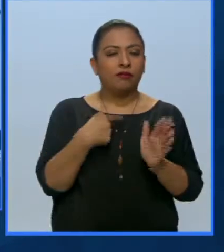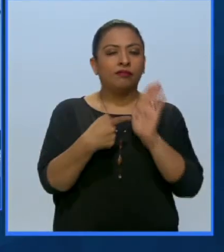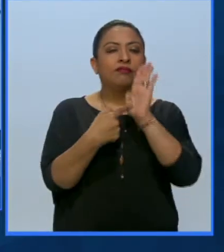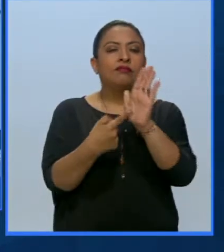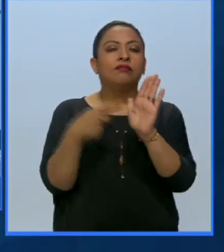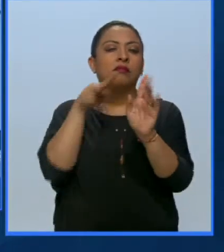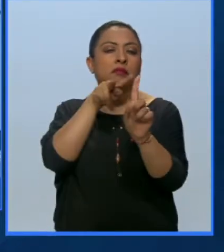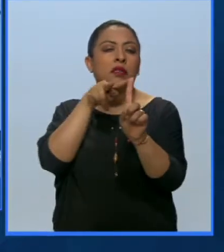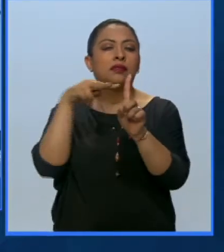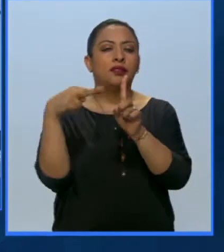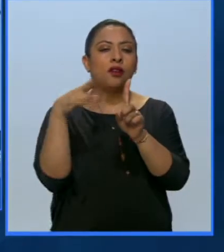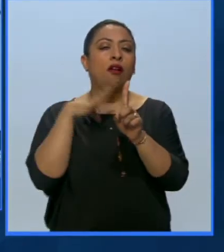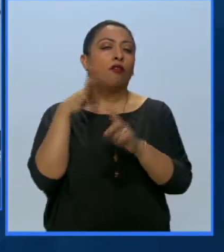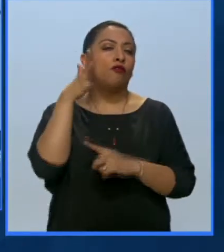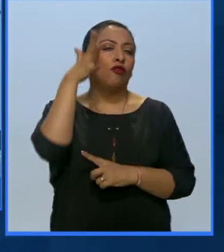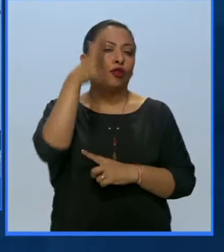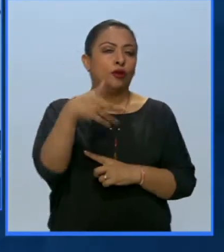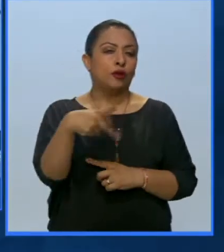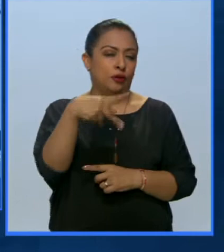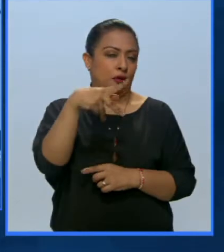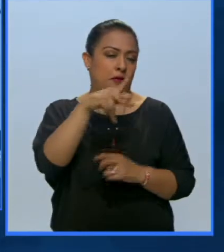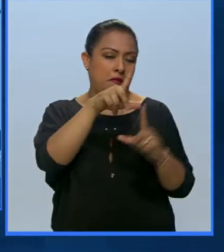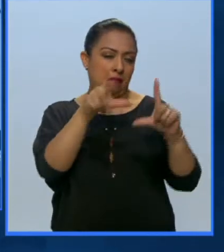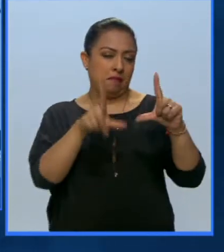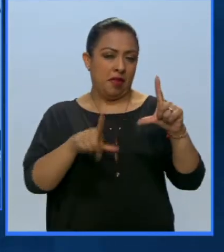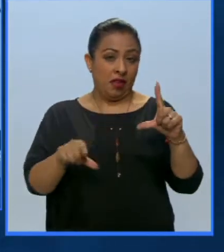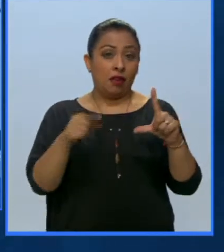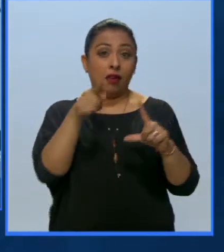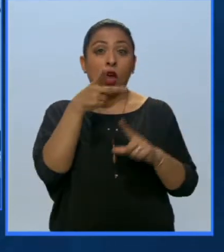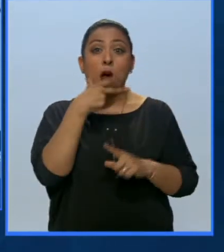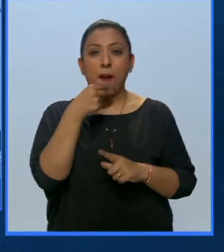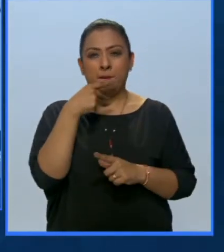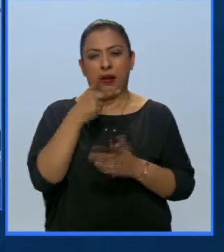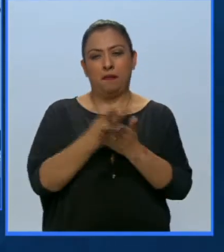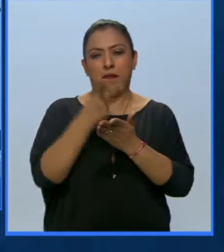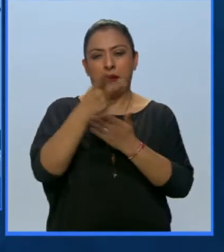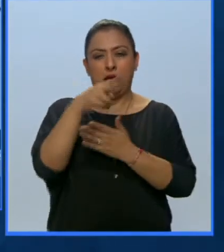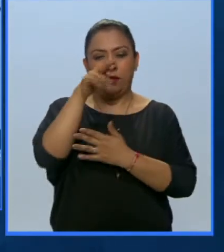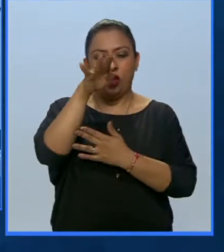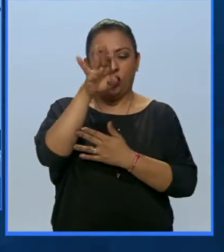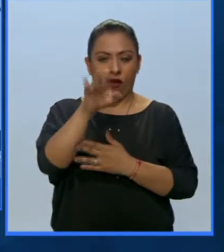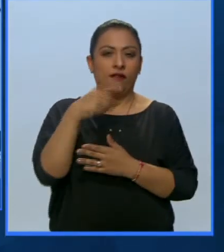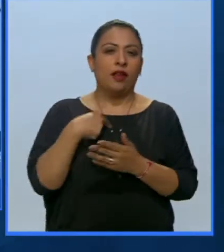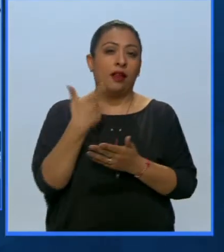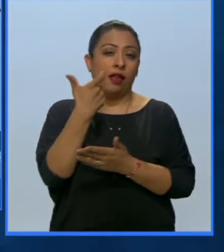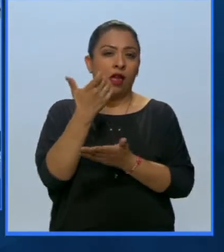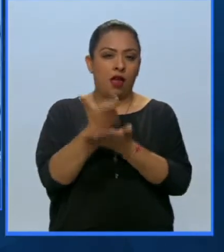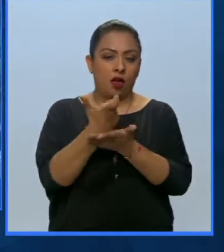la visión que tiene del futuro de nuestro país, este hombre Premio Nobel de Economía.